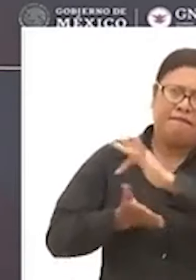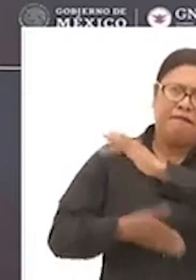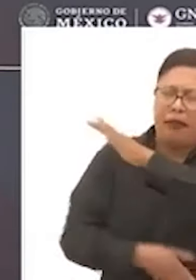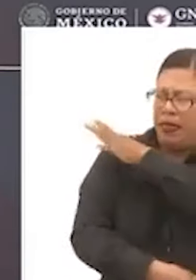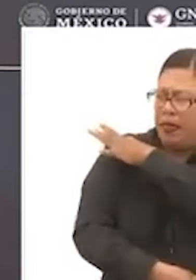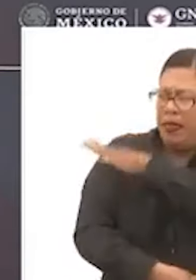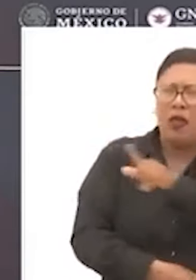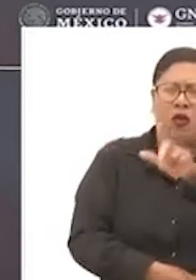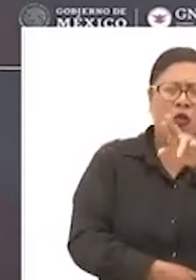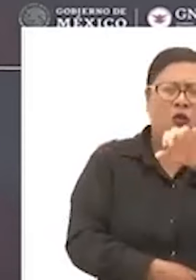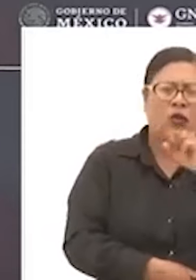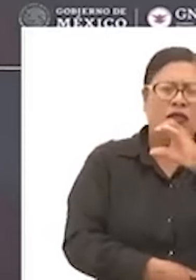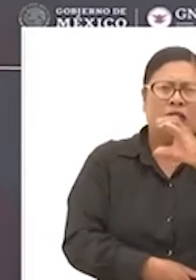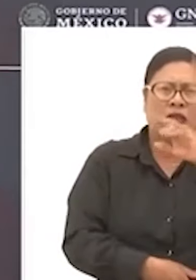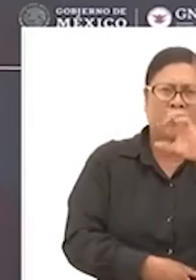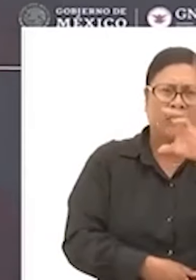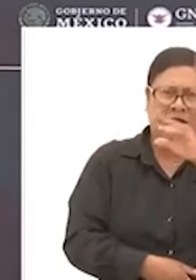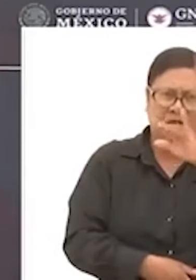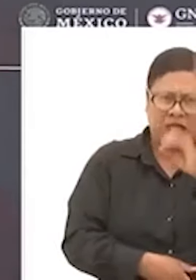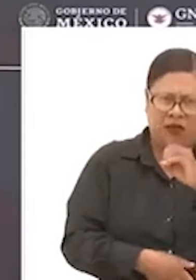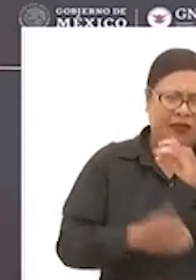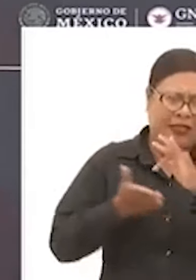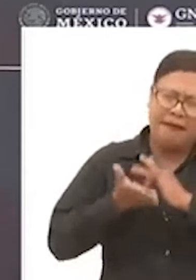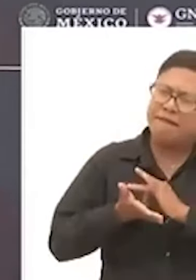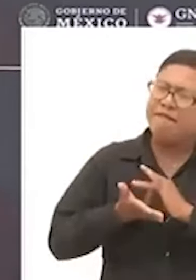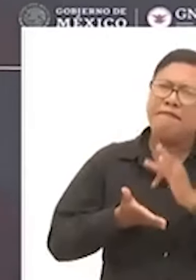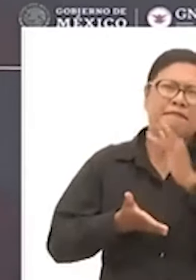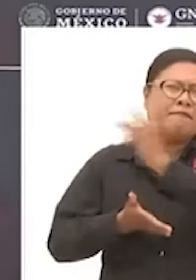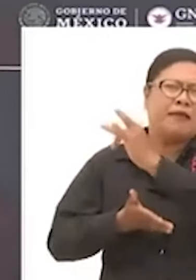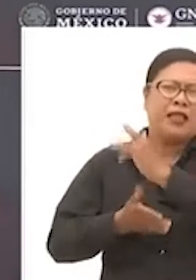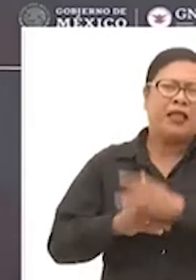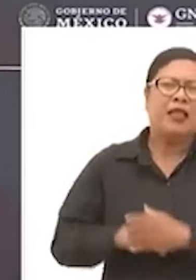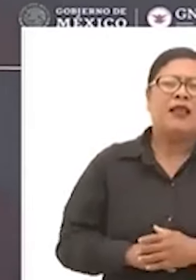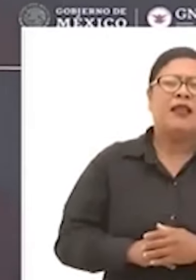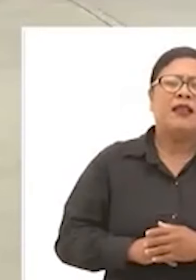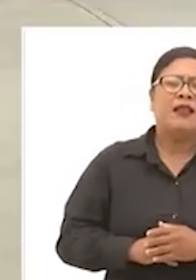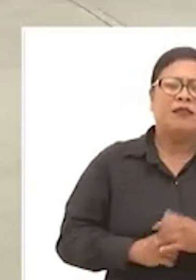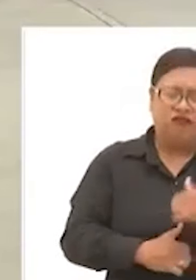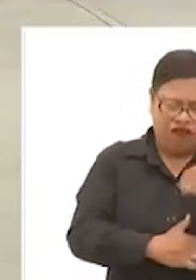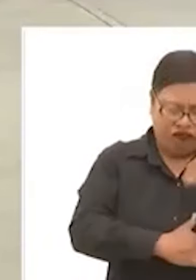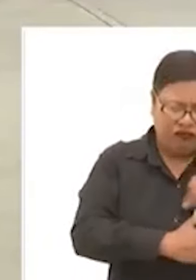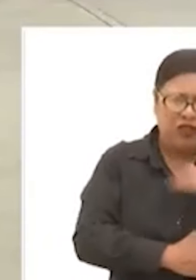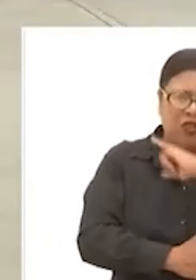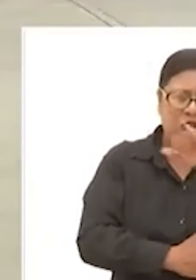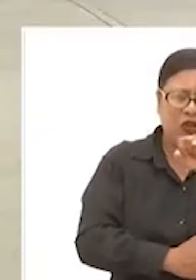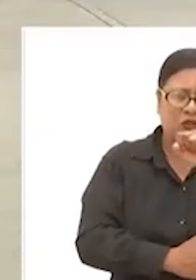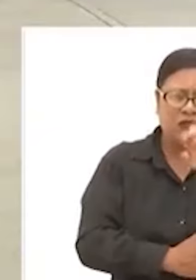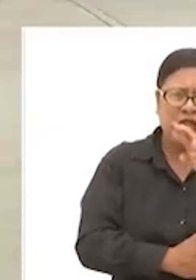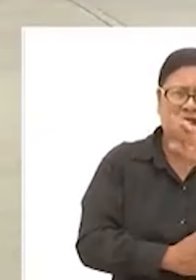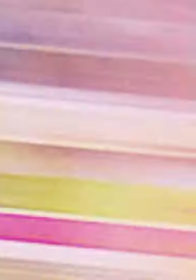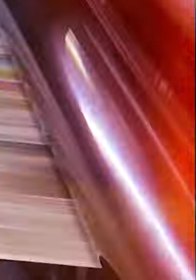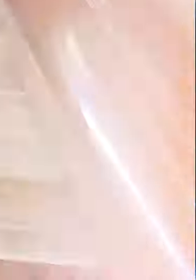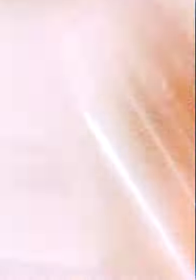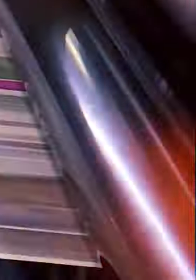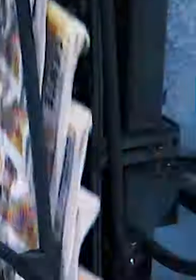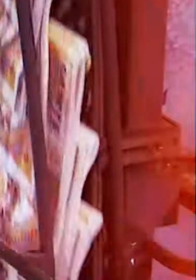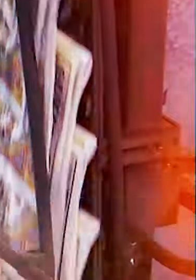a la Sedena se debe aprobar la reforma constitucional del presidente, que se encuentra en comisiones de la Cámara de Diputados.